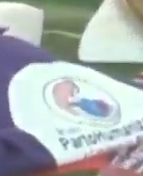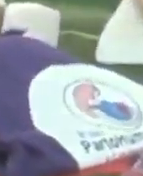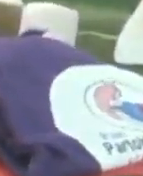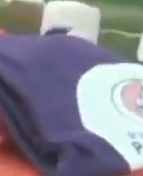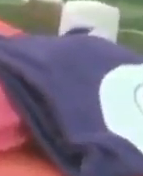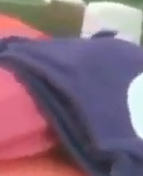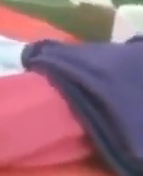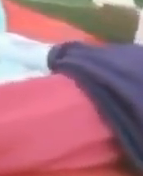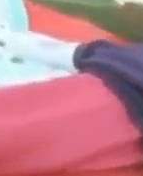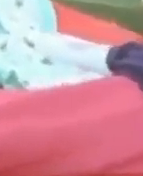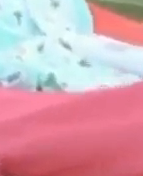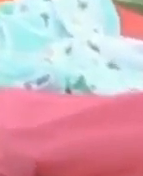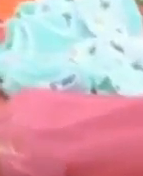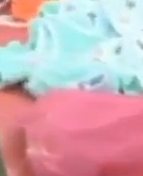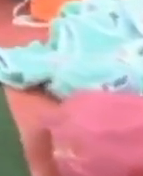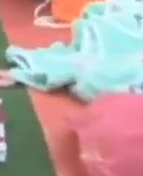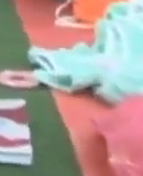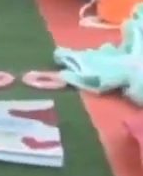2019-2025.